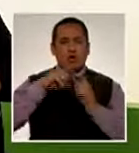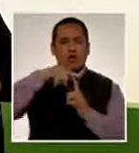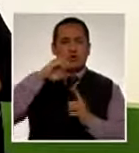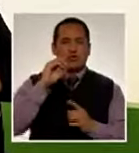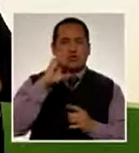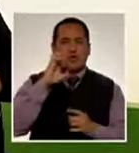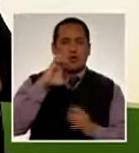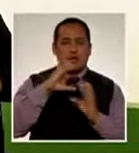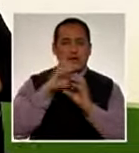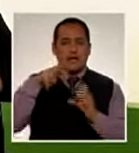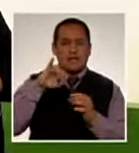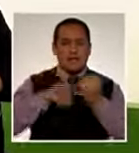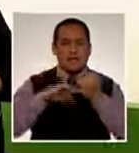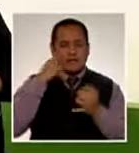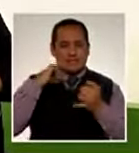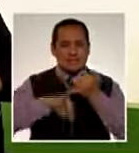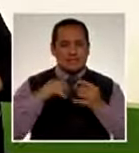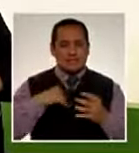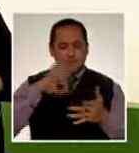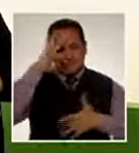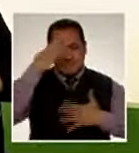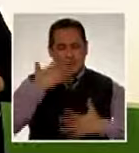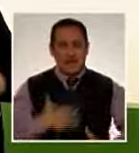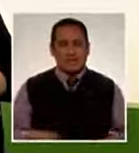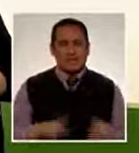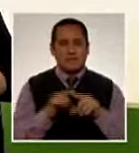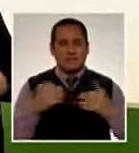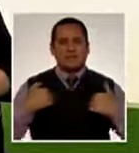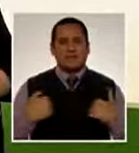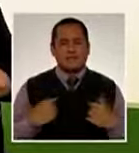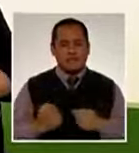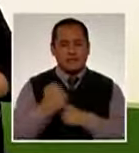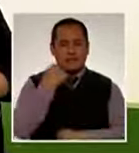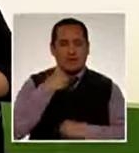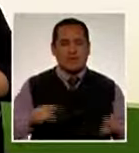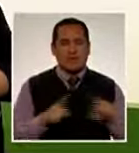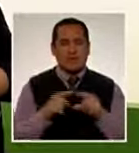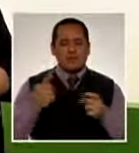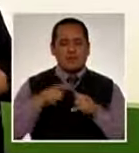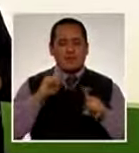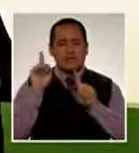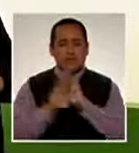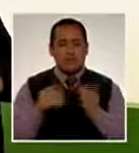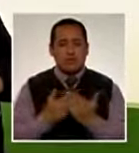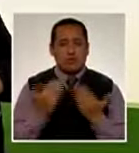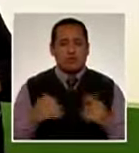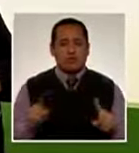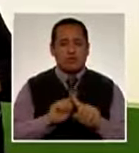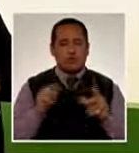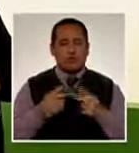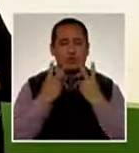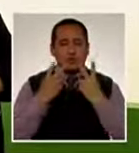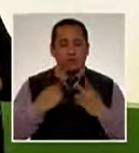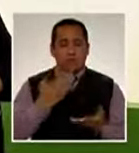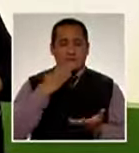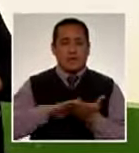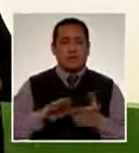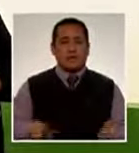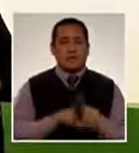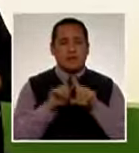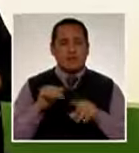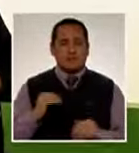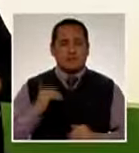osteogénesis imperfecta, es decir, una enfermedad que produce fragilidad ósea. Pese a todo esto, Henry no se dio por